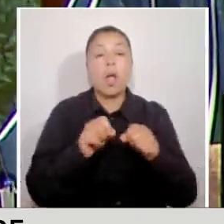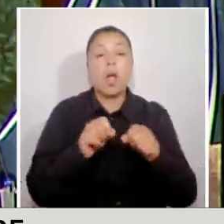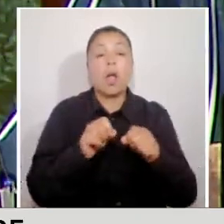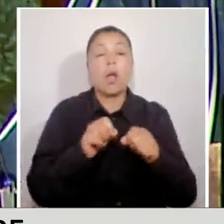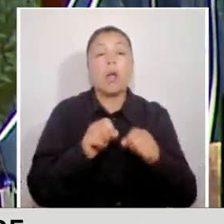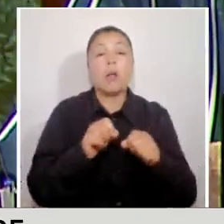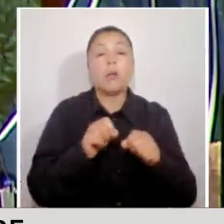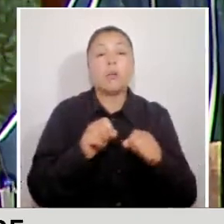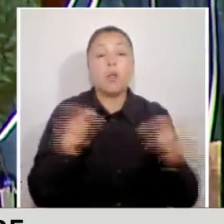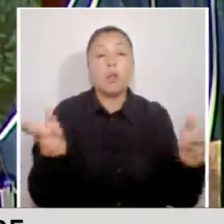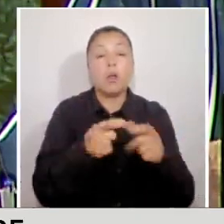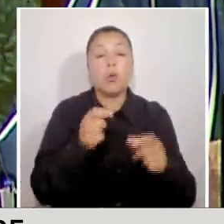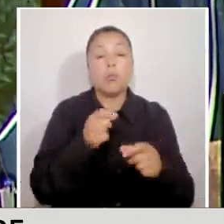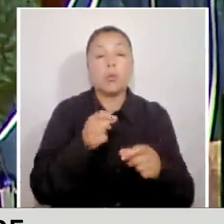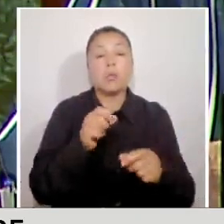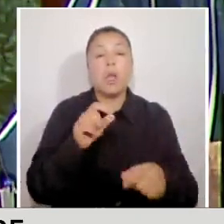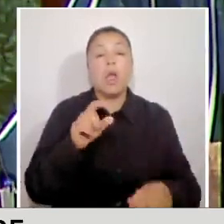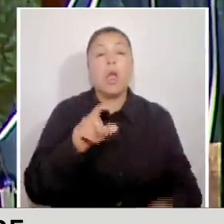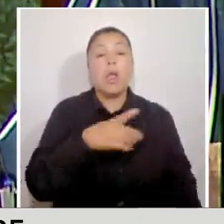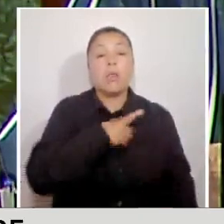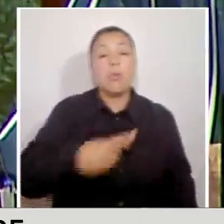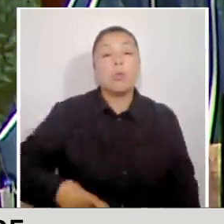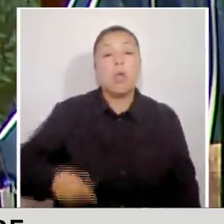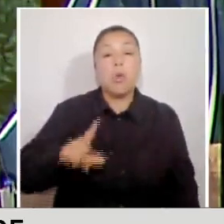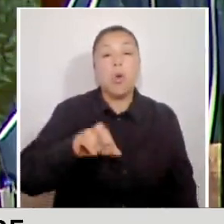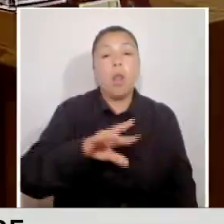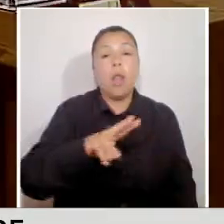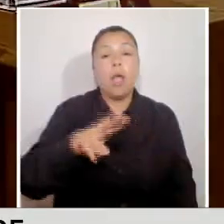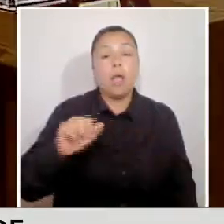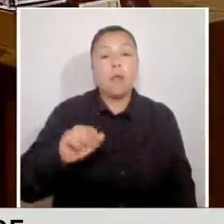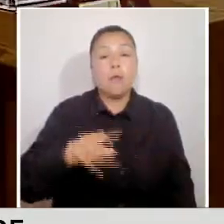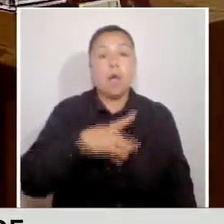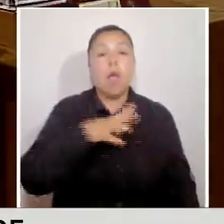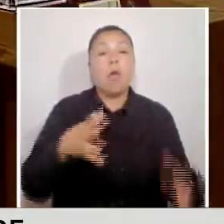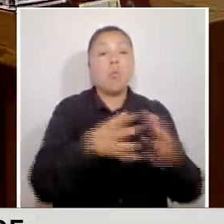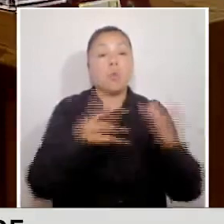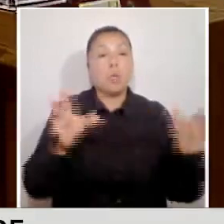palabra diputado lea tiene la palabra Muchas gracias